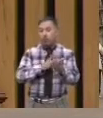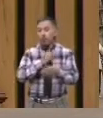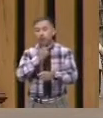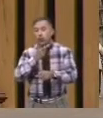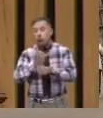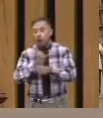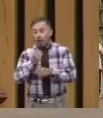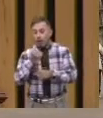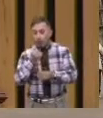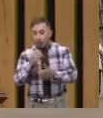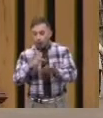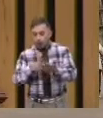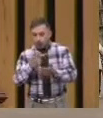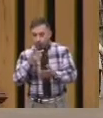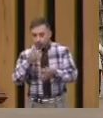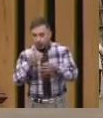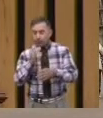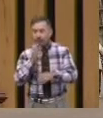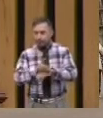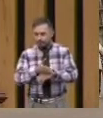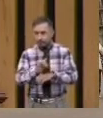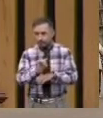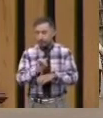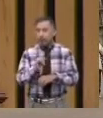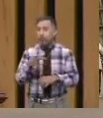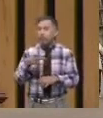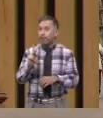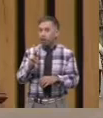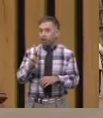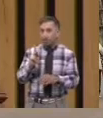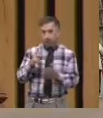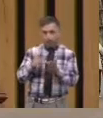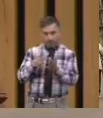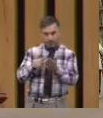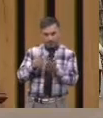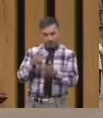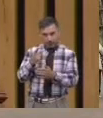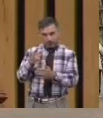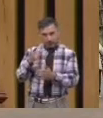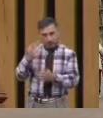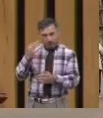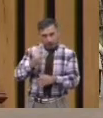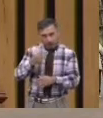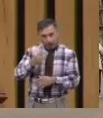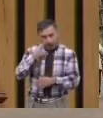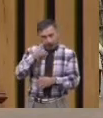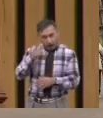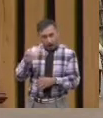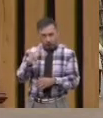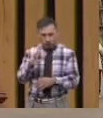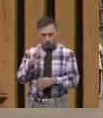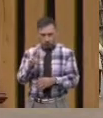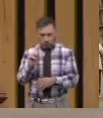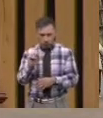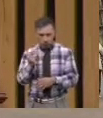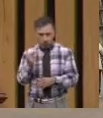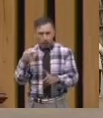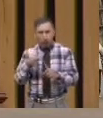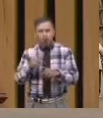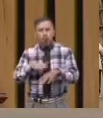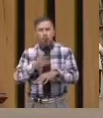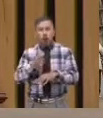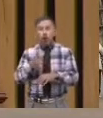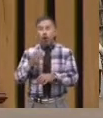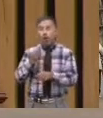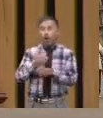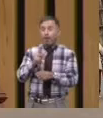reincidencia, sin embargo, no se actualiza en el caso concreto, simplemente porque esta es la primera ocasión en que se sanciona